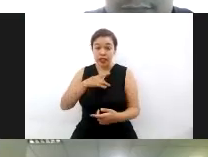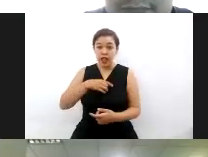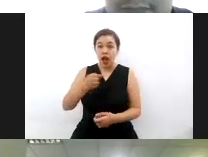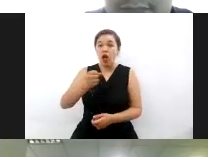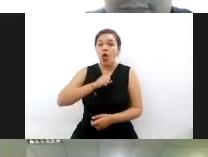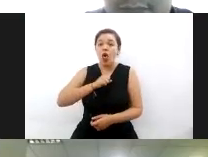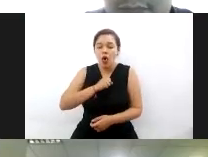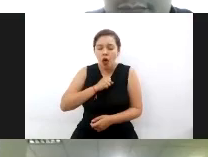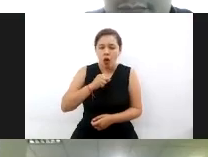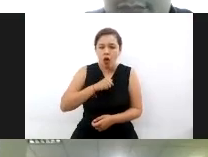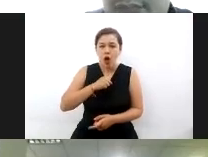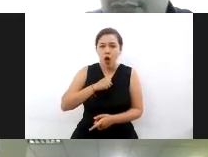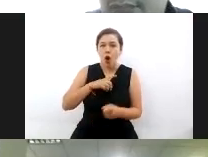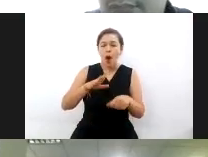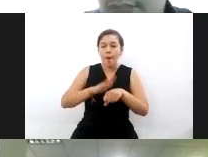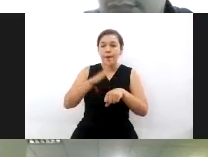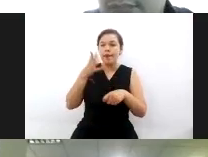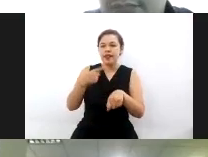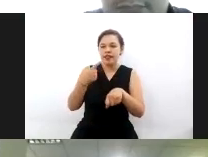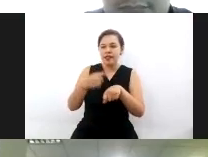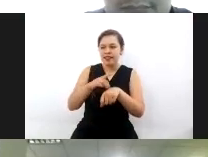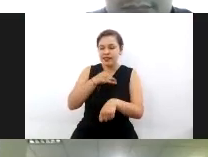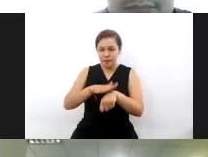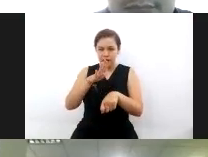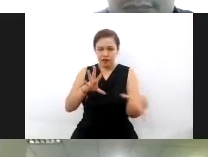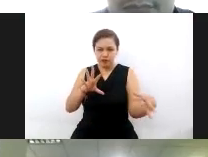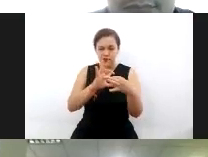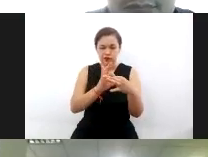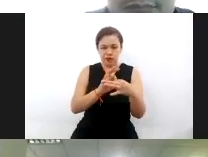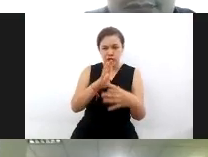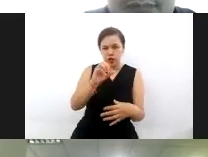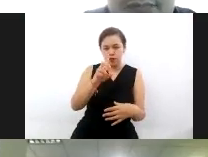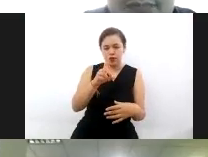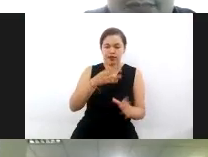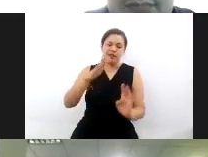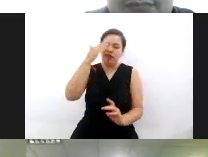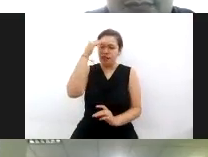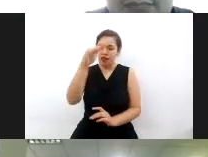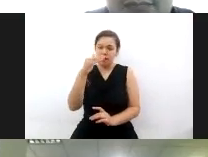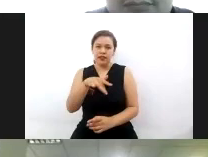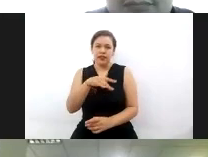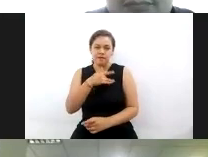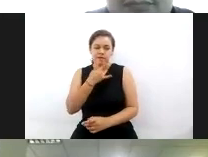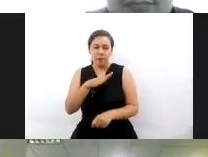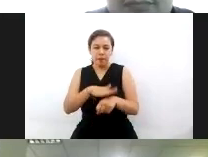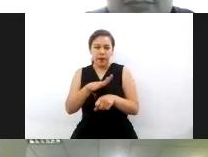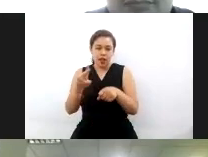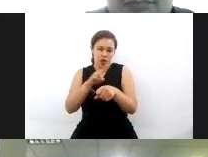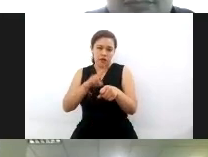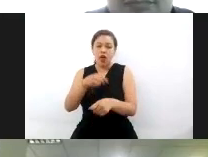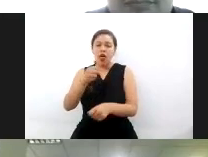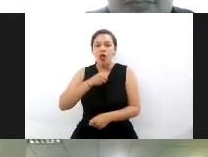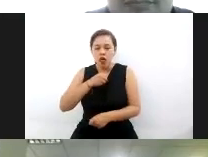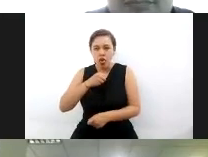más de los síntomas asociados a COVID. ¿Qué quiere decir? Pues ya conocemos, ¿no? Los síntomas más comunes son tos